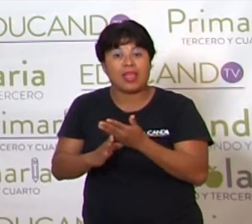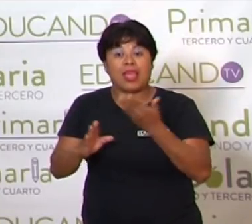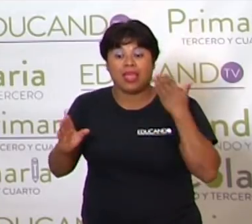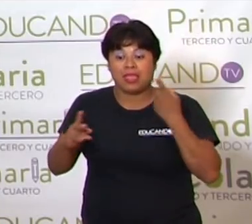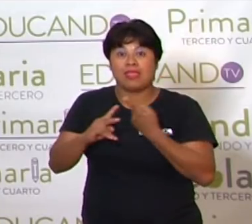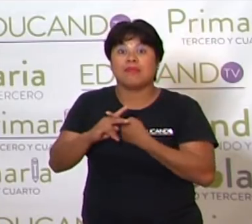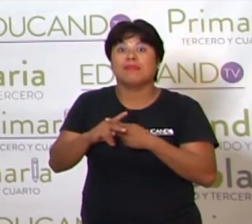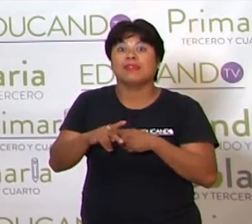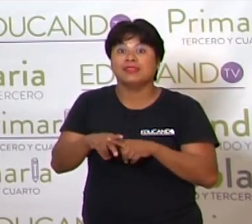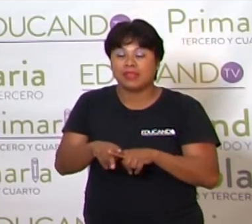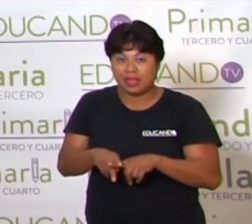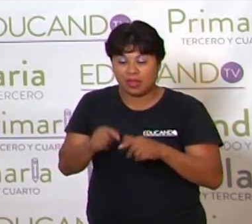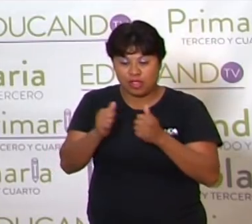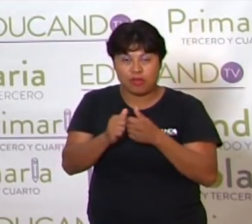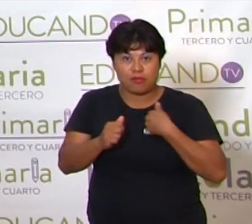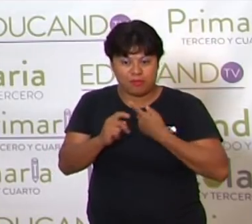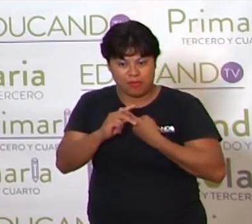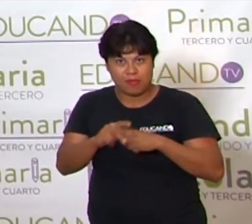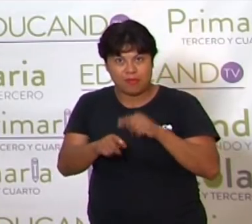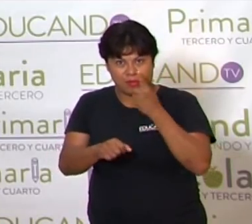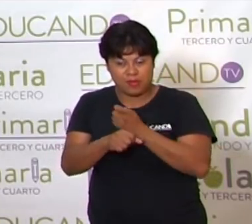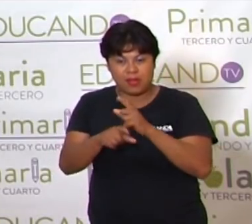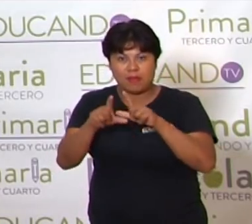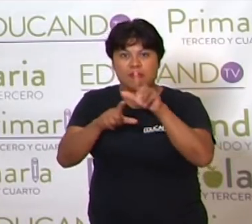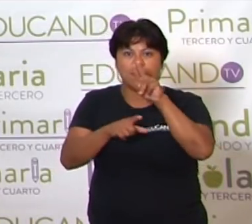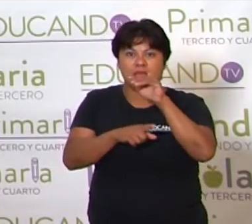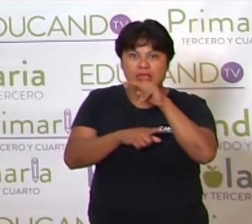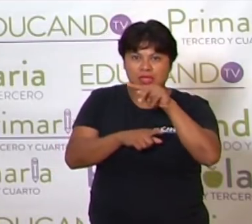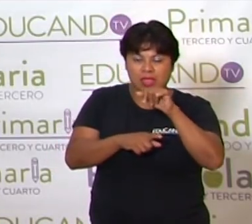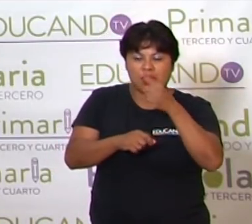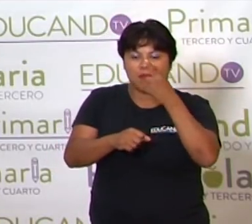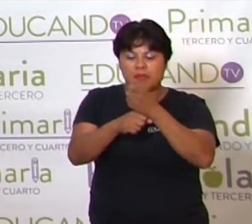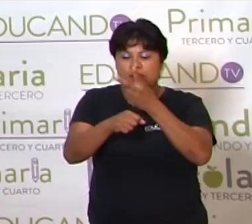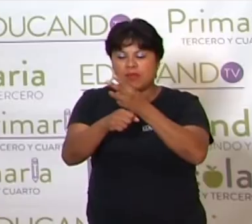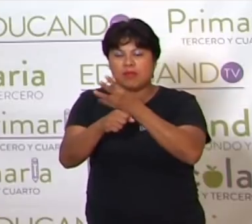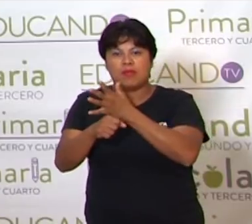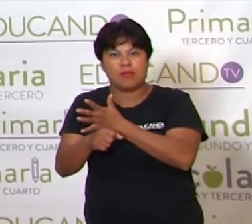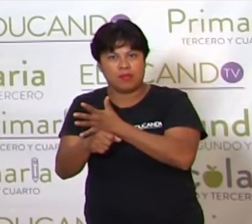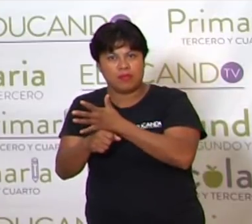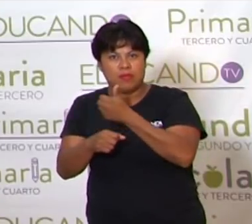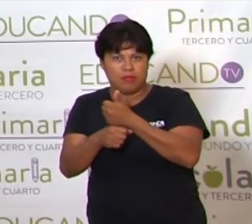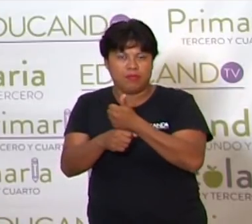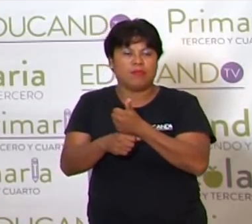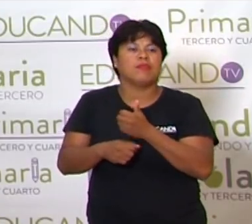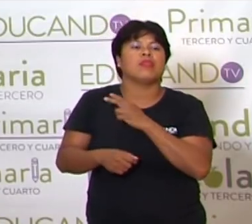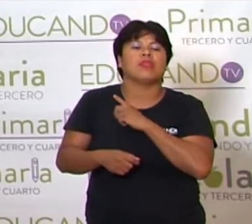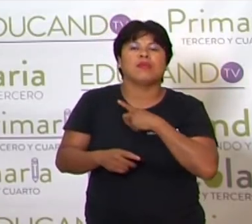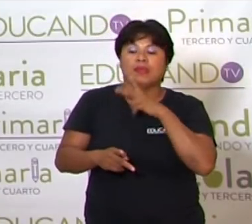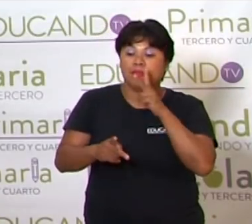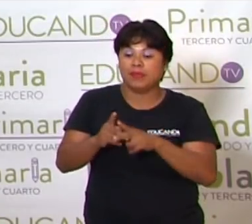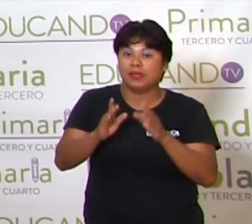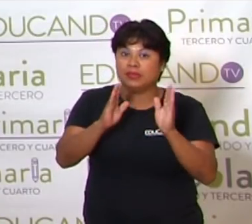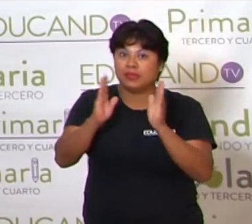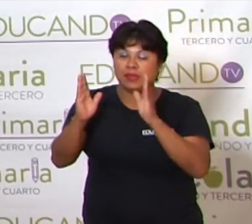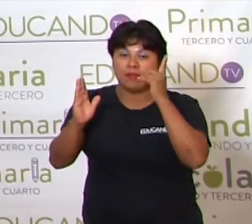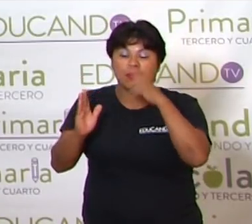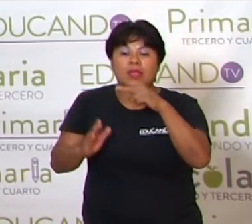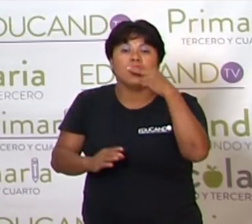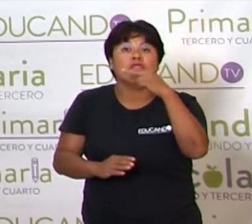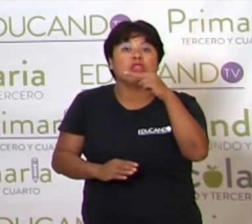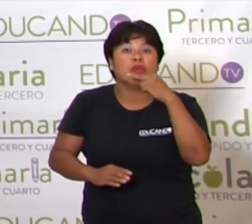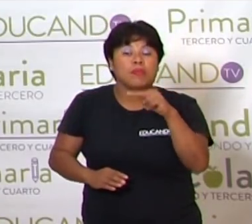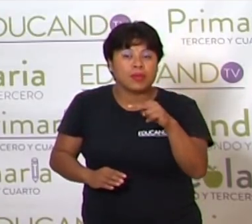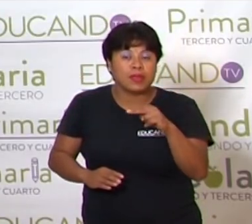de empezar con mi primera viñeta, segunda, tercera, cuarta, quinta y sexta, tengo que dejar un espacio para el